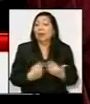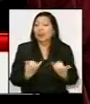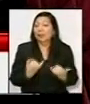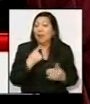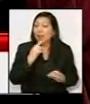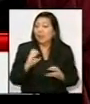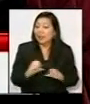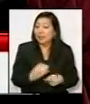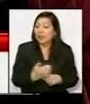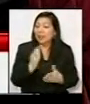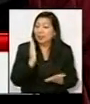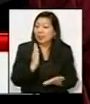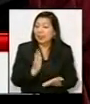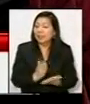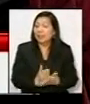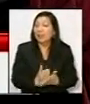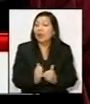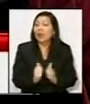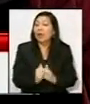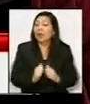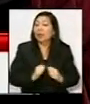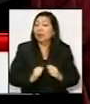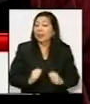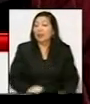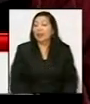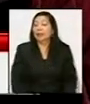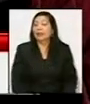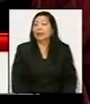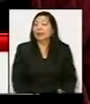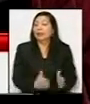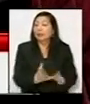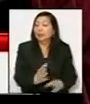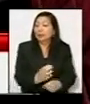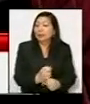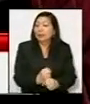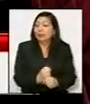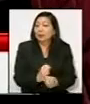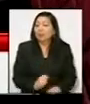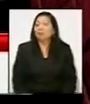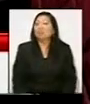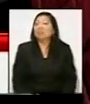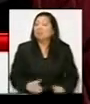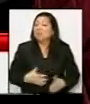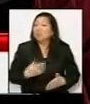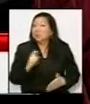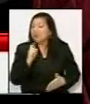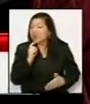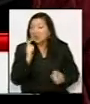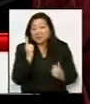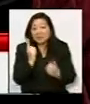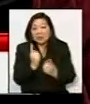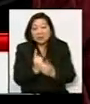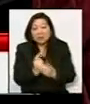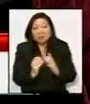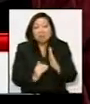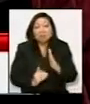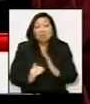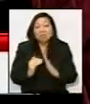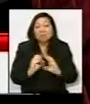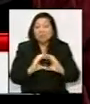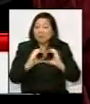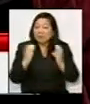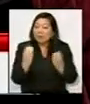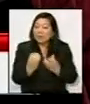ejerciendo facultades sancionadoras con criterios estrictamente subjetivos que puede ser el objeto de que una mayoría parlamentaria